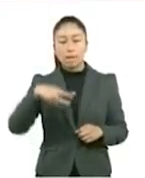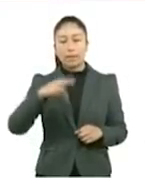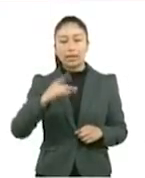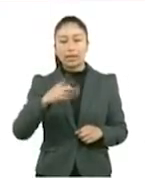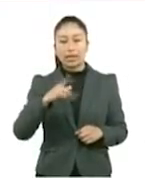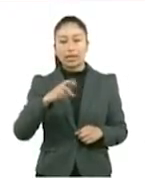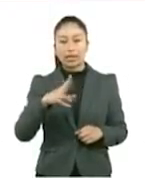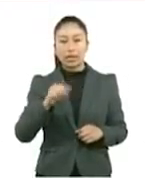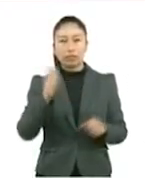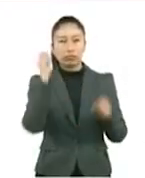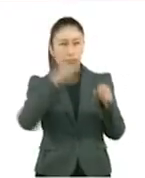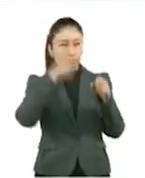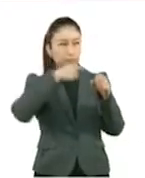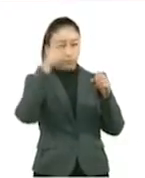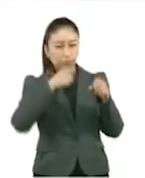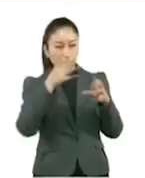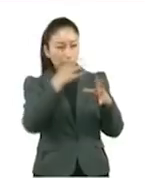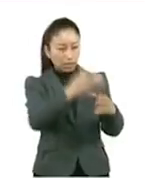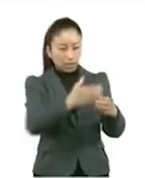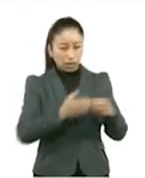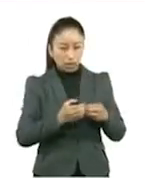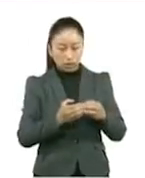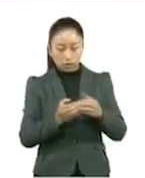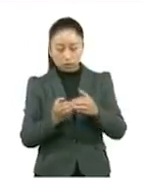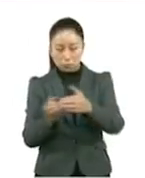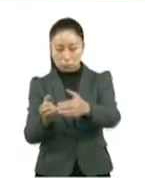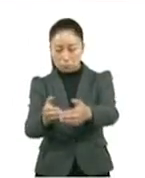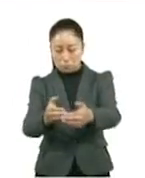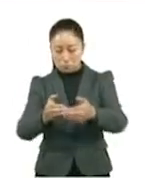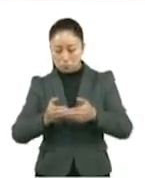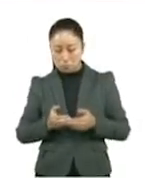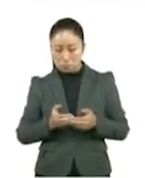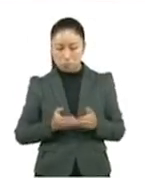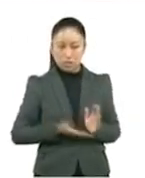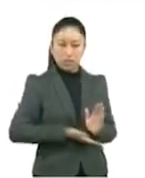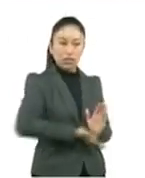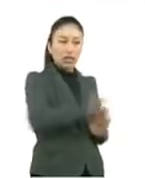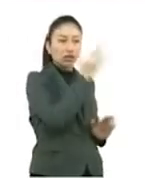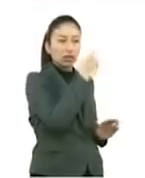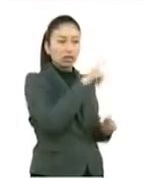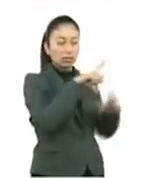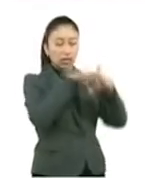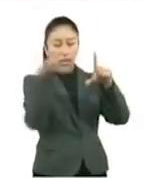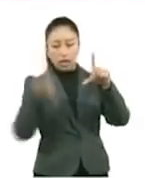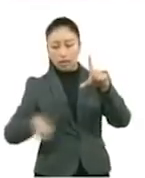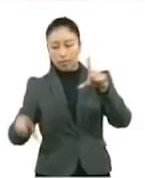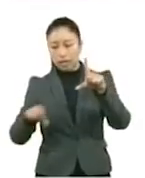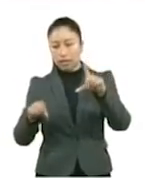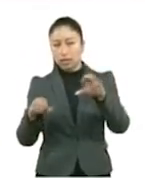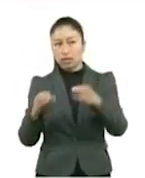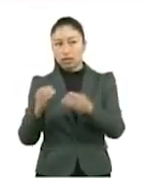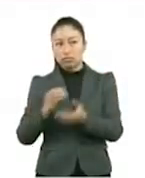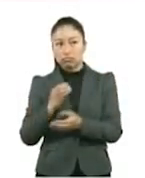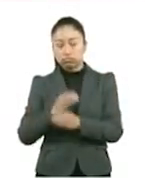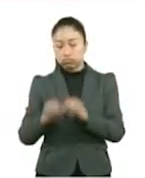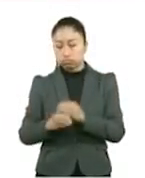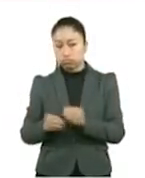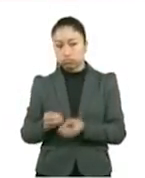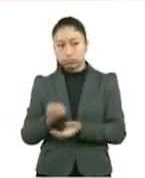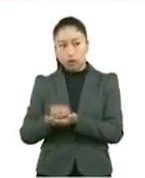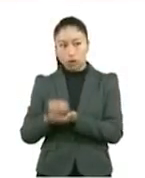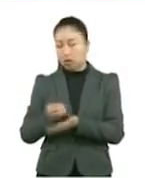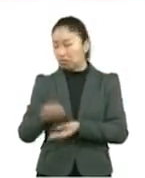lo lleva y le deja muy poco al país. ¿Qué hizo el presidente Lázaro Cárdenas